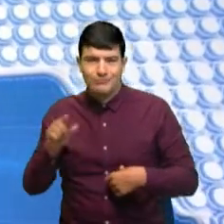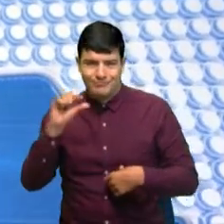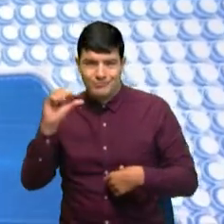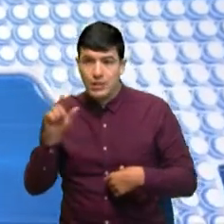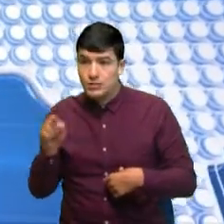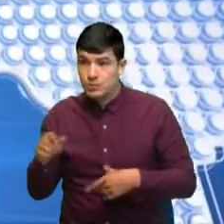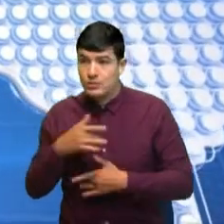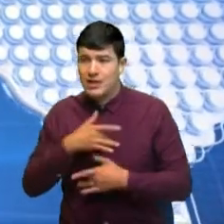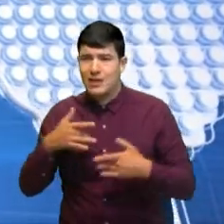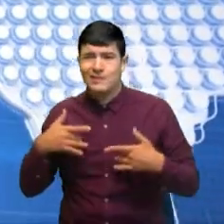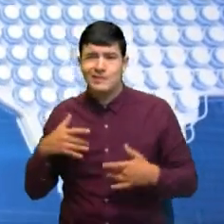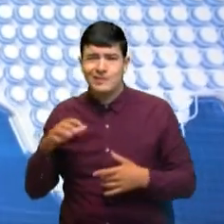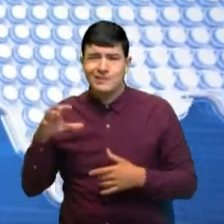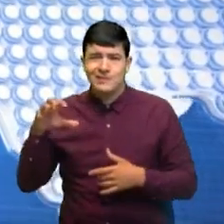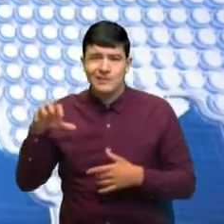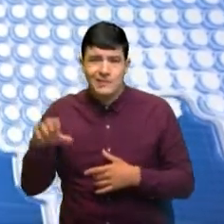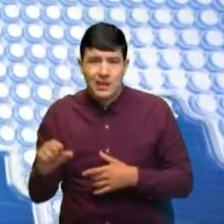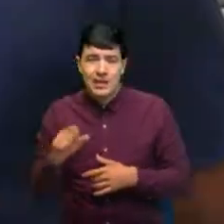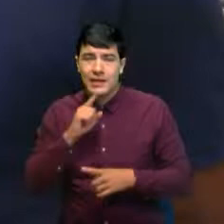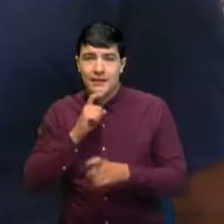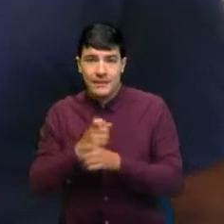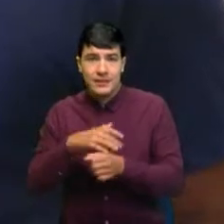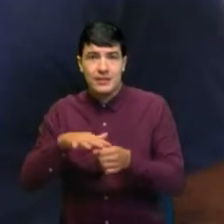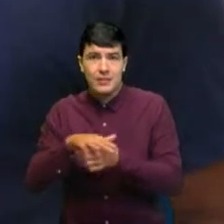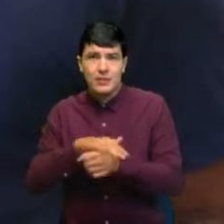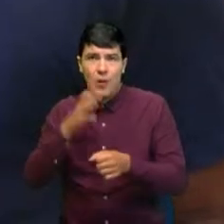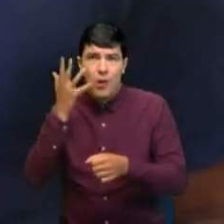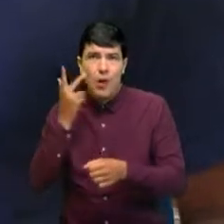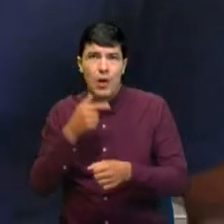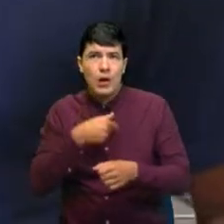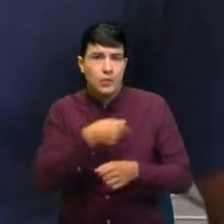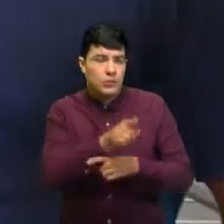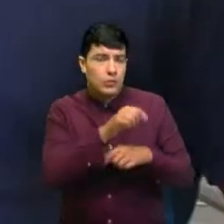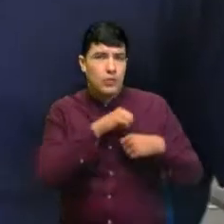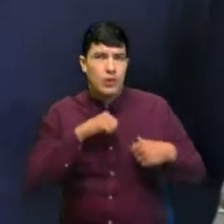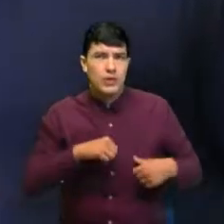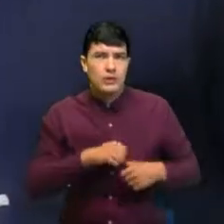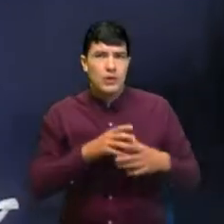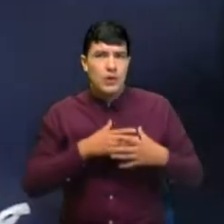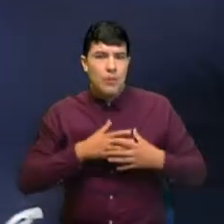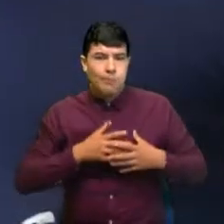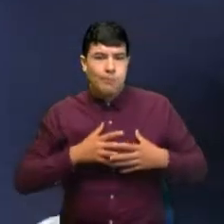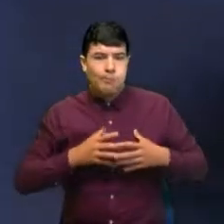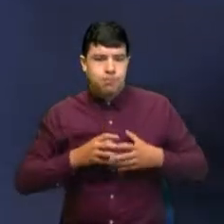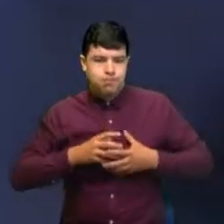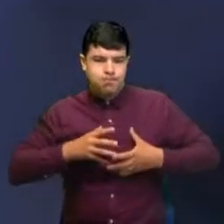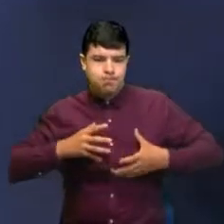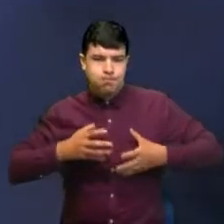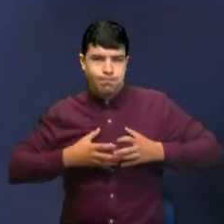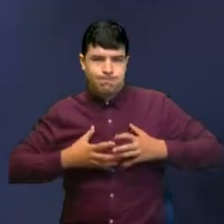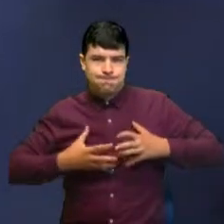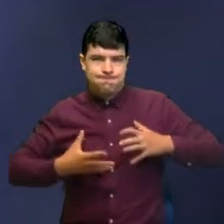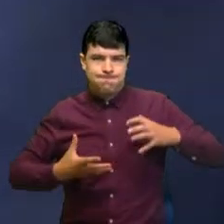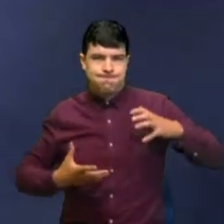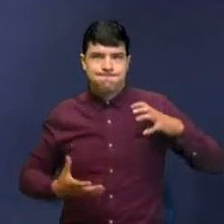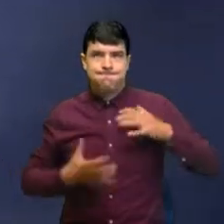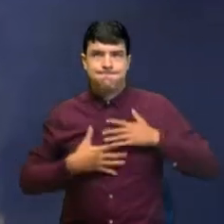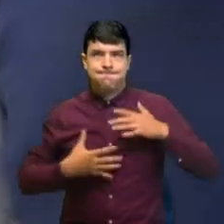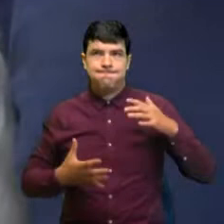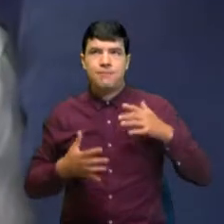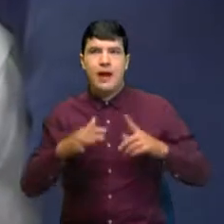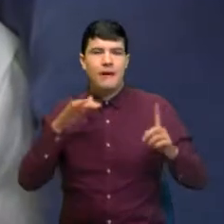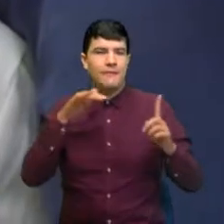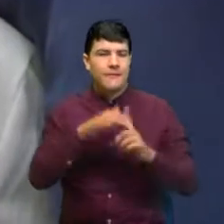salud empeoran con el paso de los días. Que el corazón se creció de tal manera que está... que molesta